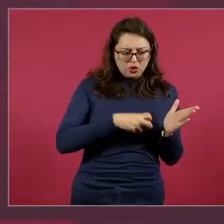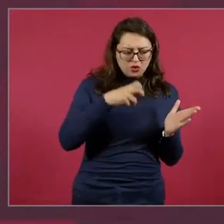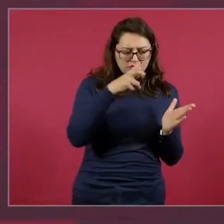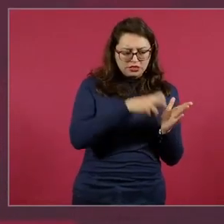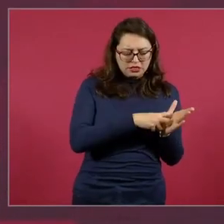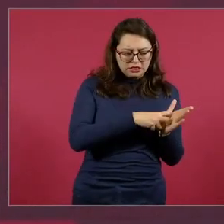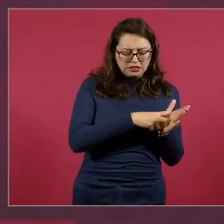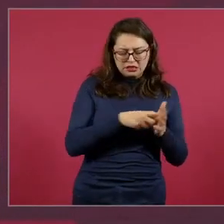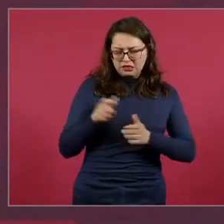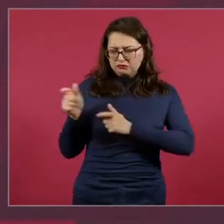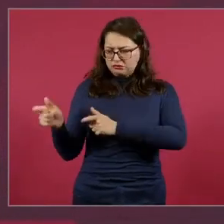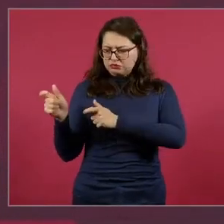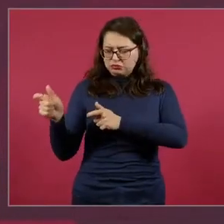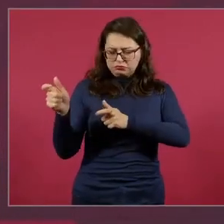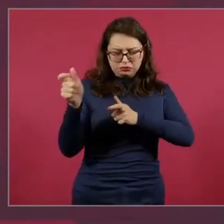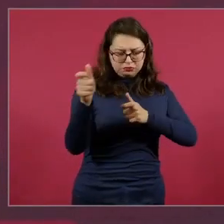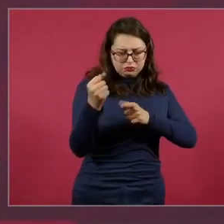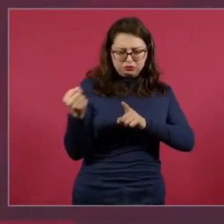uso de la fuerza?